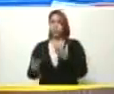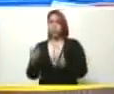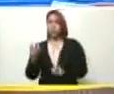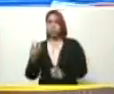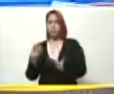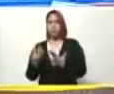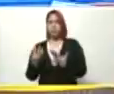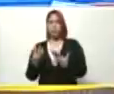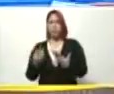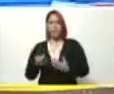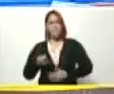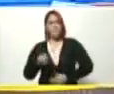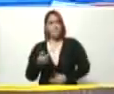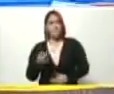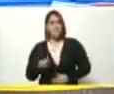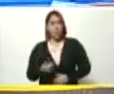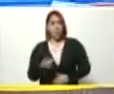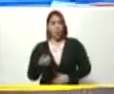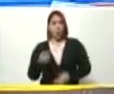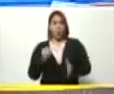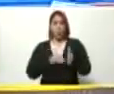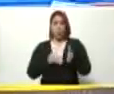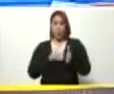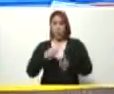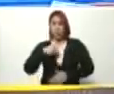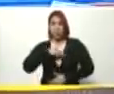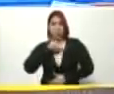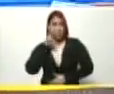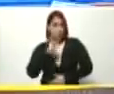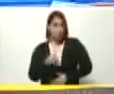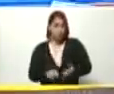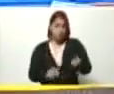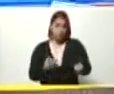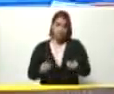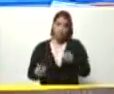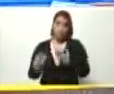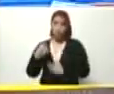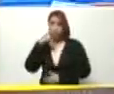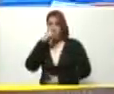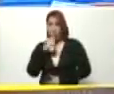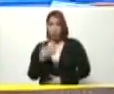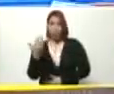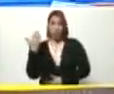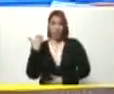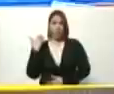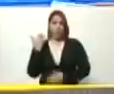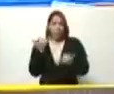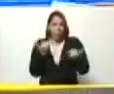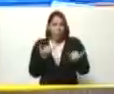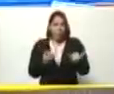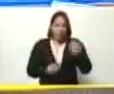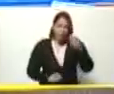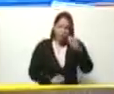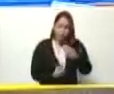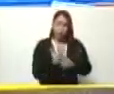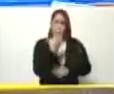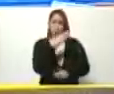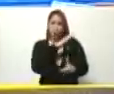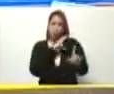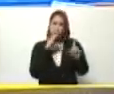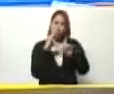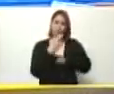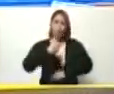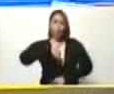como pocas veces la hemos visto florecer en los años anteriores. Ha florecido la cultura,